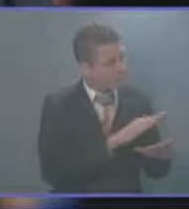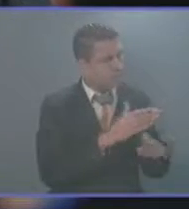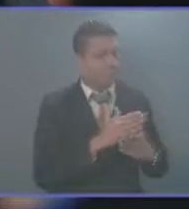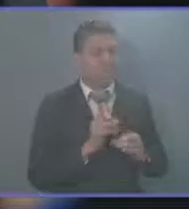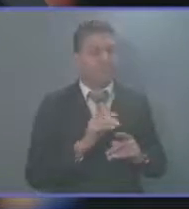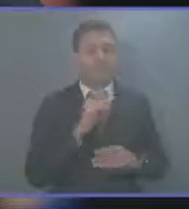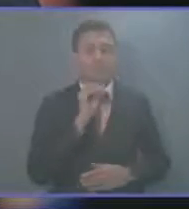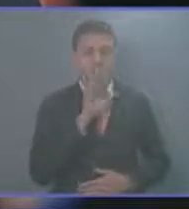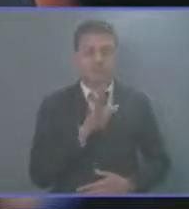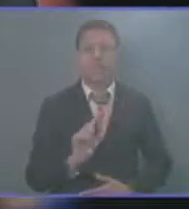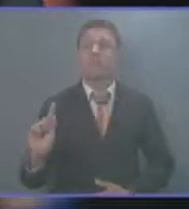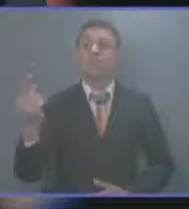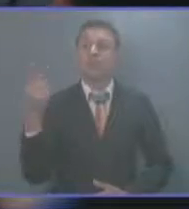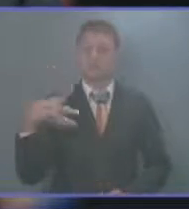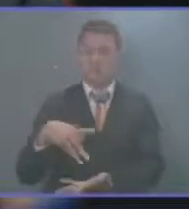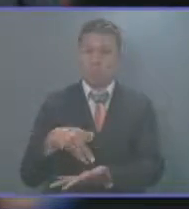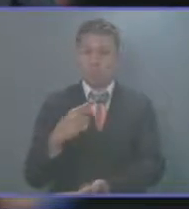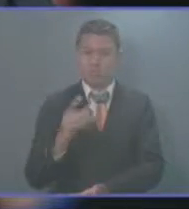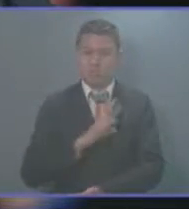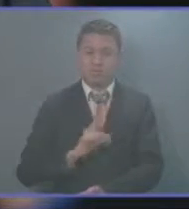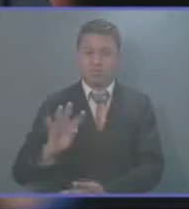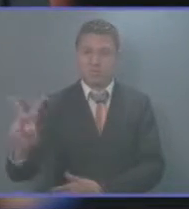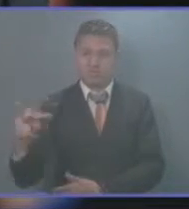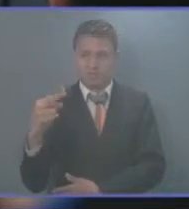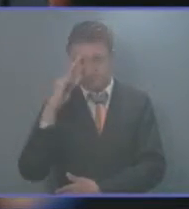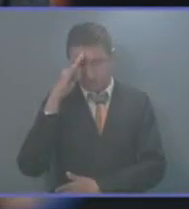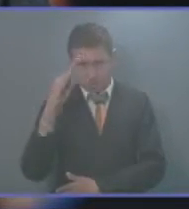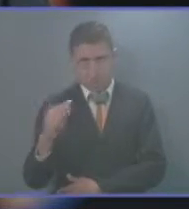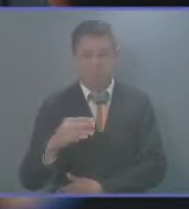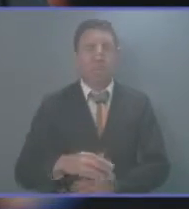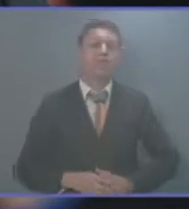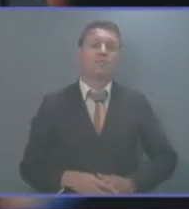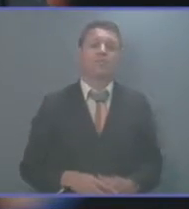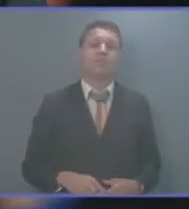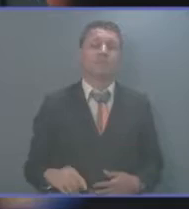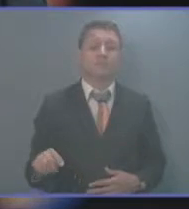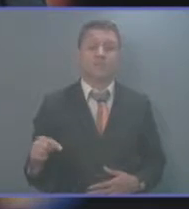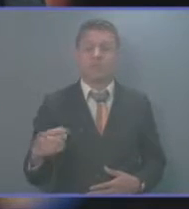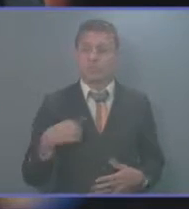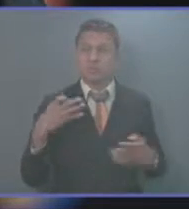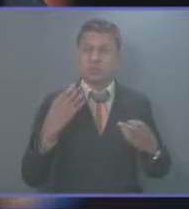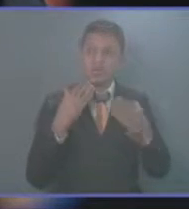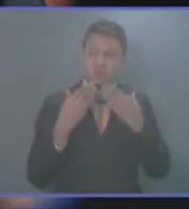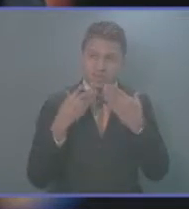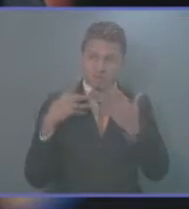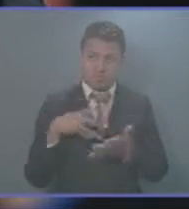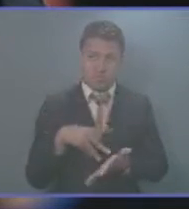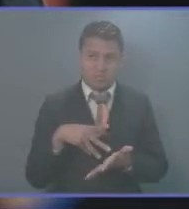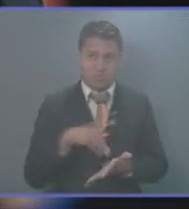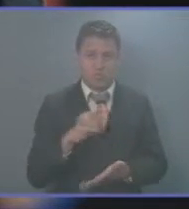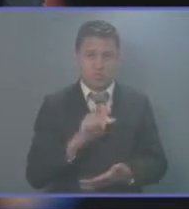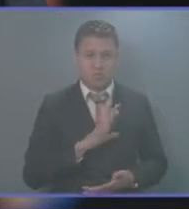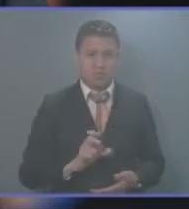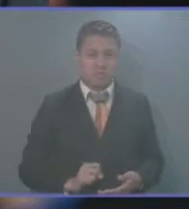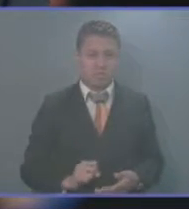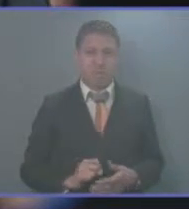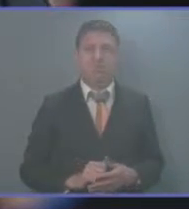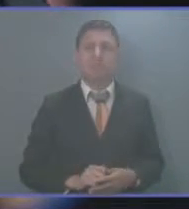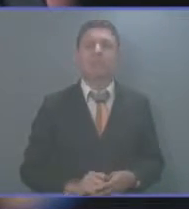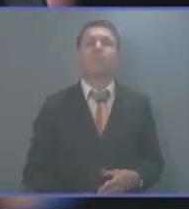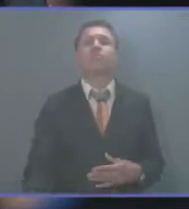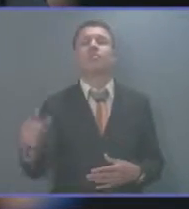Primero, un saludo al pueblo salvadoreño. Quisiera mencionar, presidente, y al pueblo salvadoreño, que